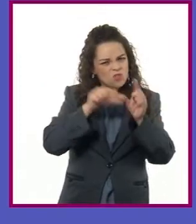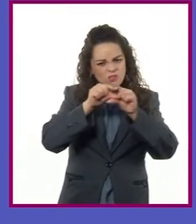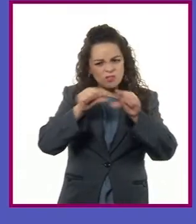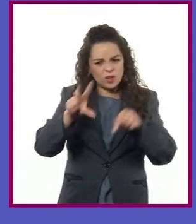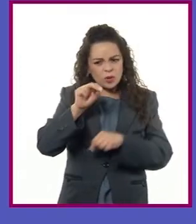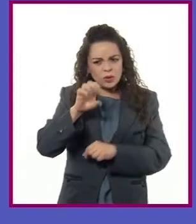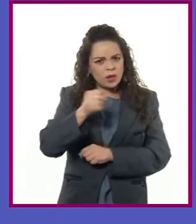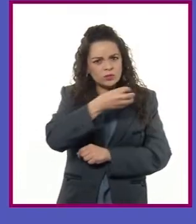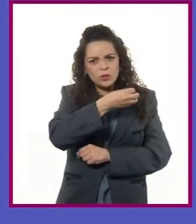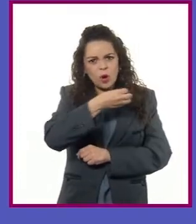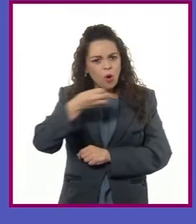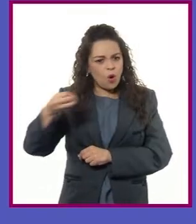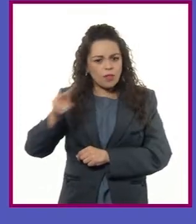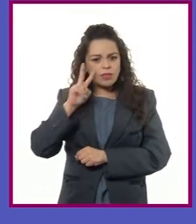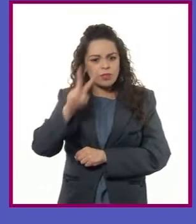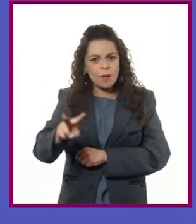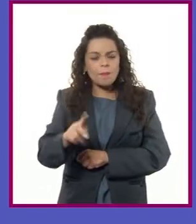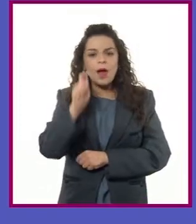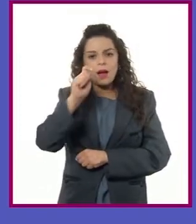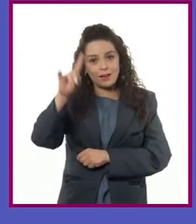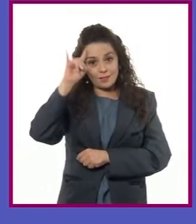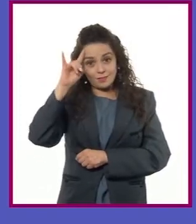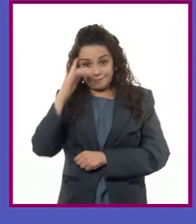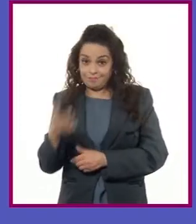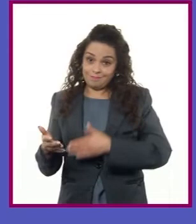orden como la vemos del lado izquierdo.